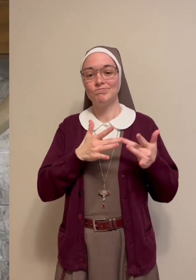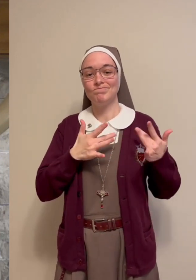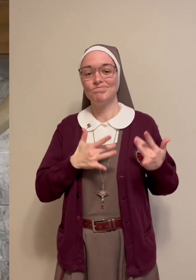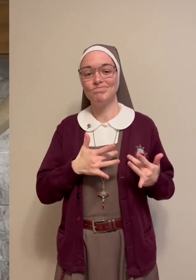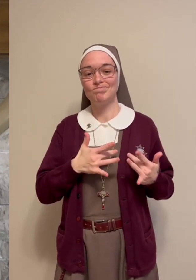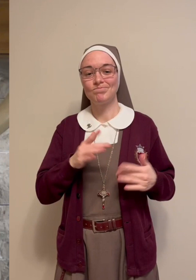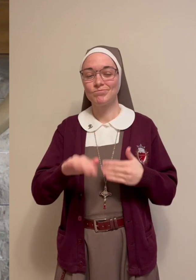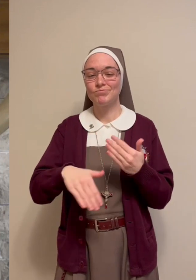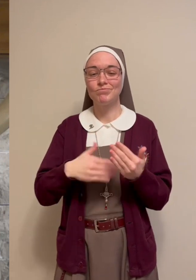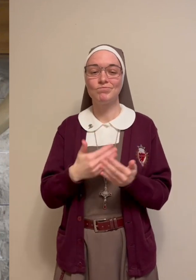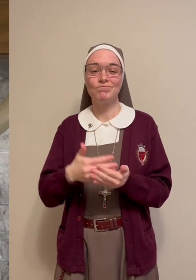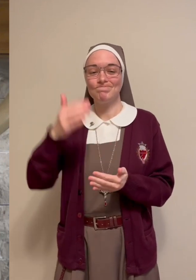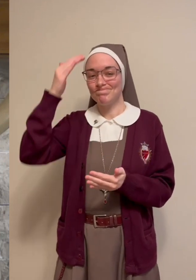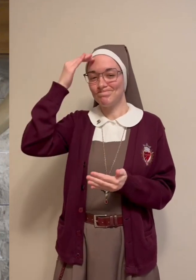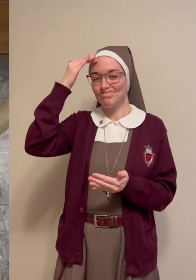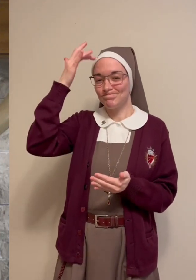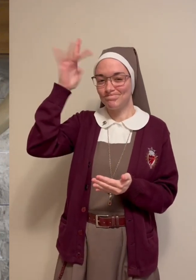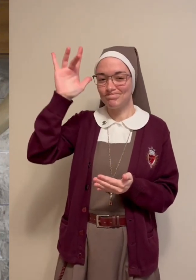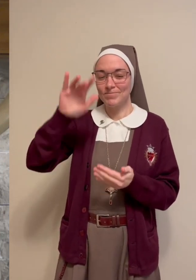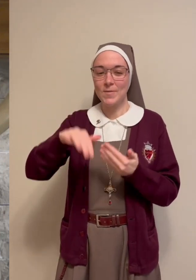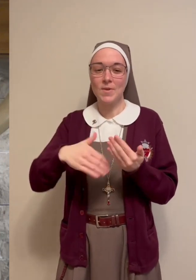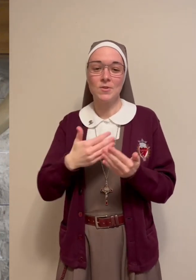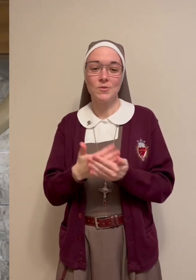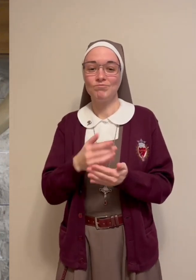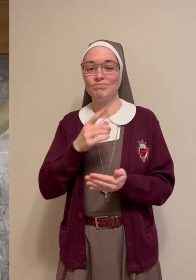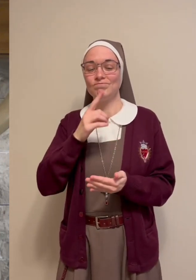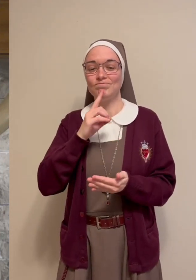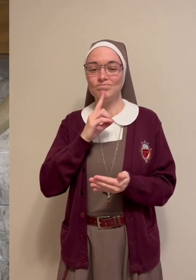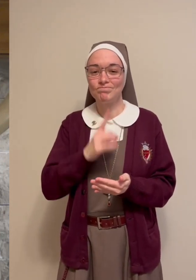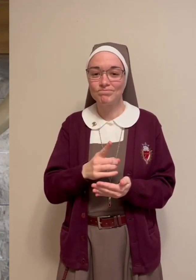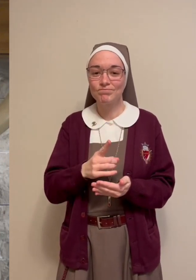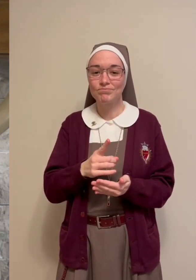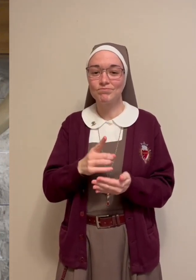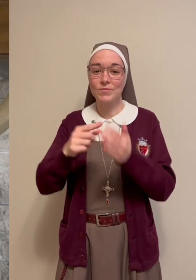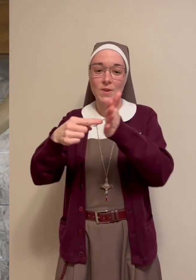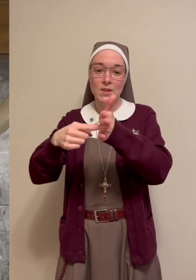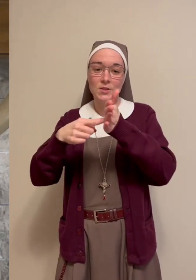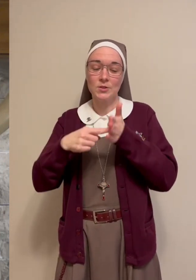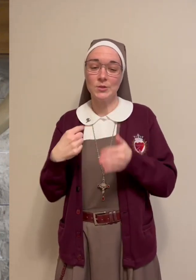a toda la verdad que se nos ha sido revelada.